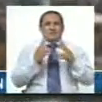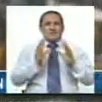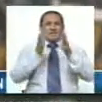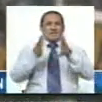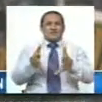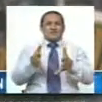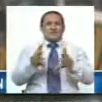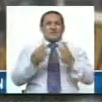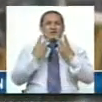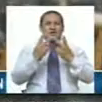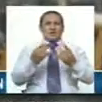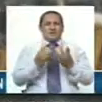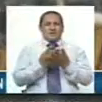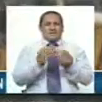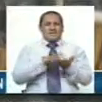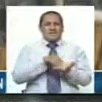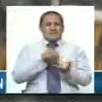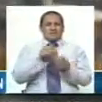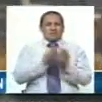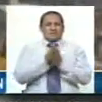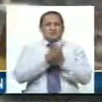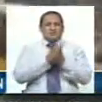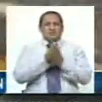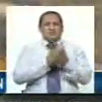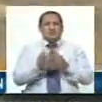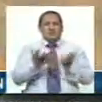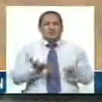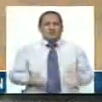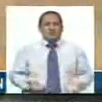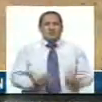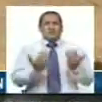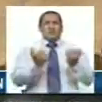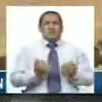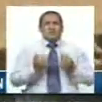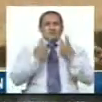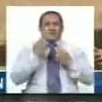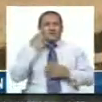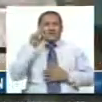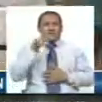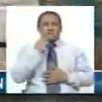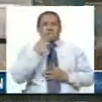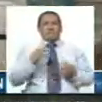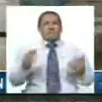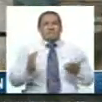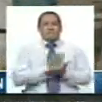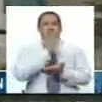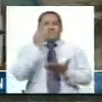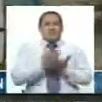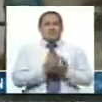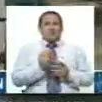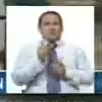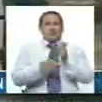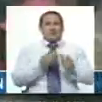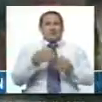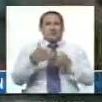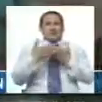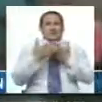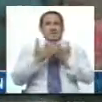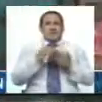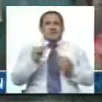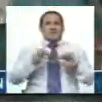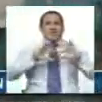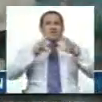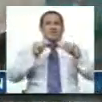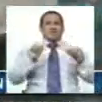colocando un aserrín con un cargador. Este es el motivo de las protestas de los vecinos de la Asociación